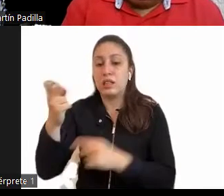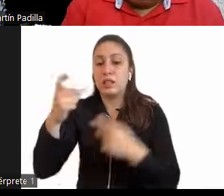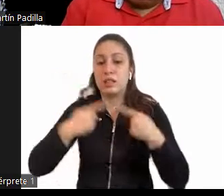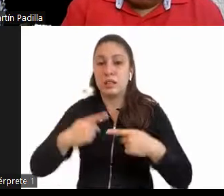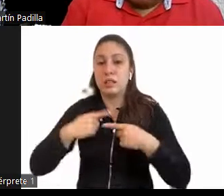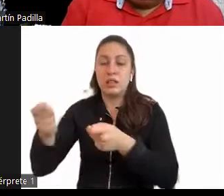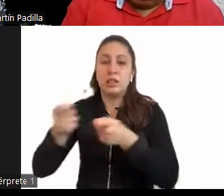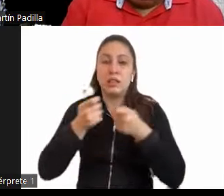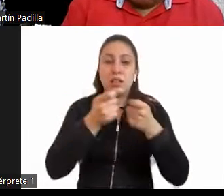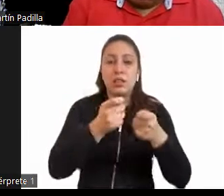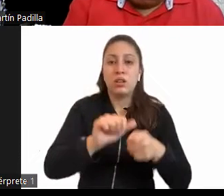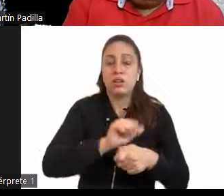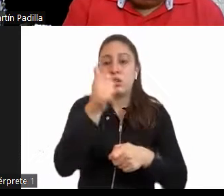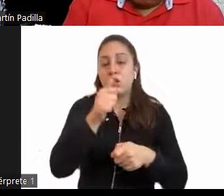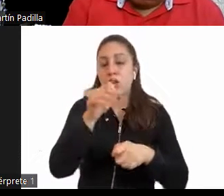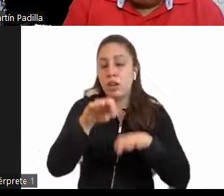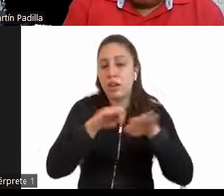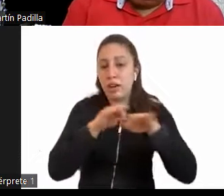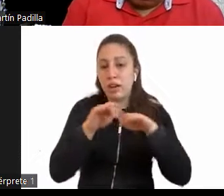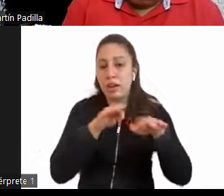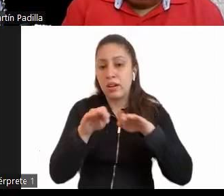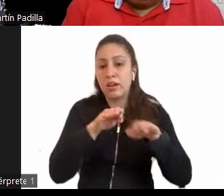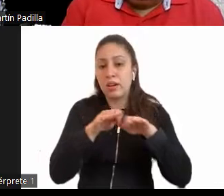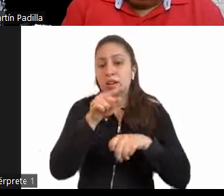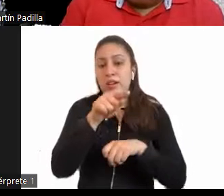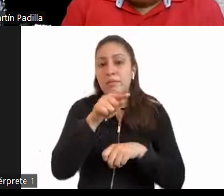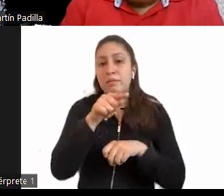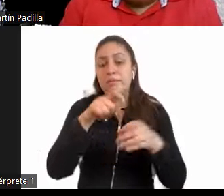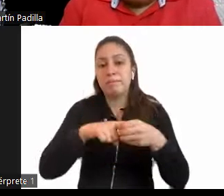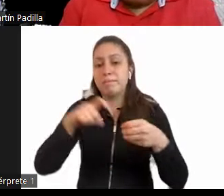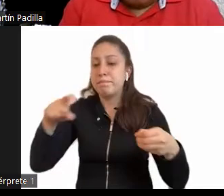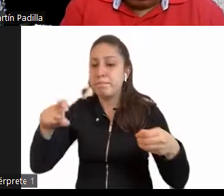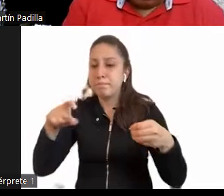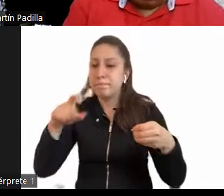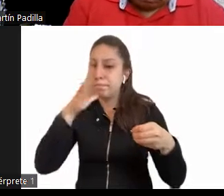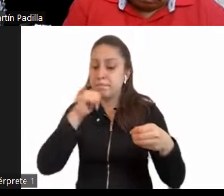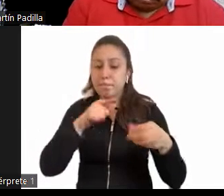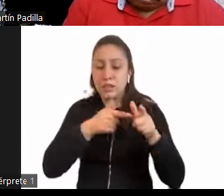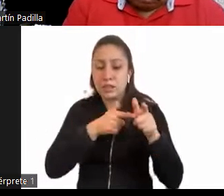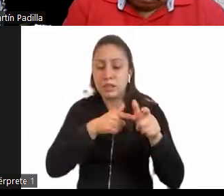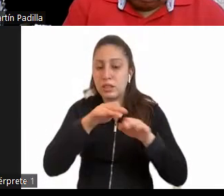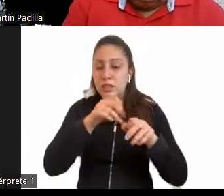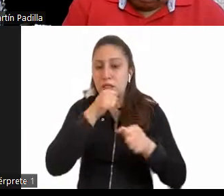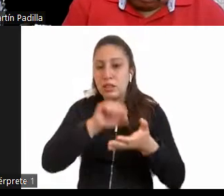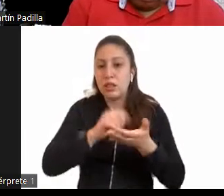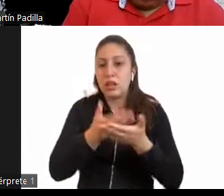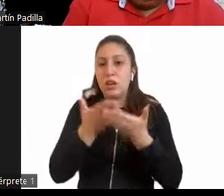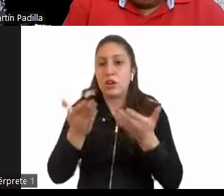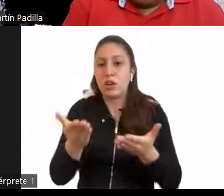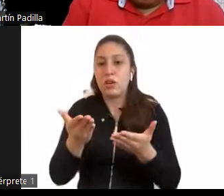de trabajo que lo obligó a separarse de esta Secretaría Técnica, y por tanto le